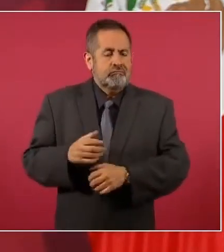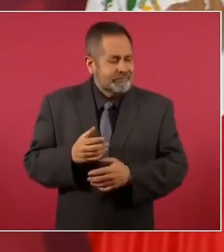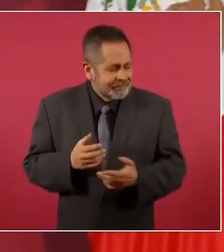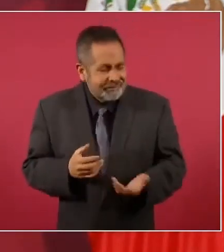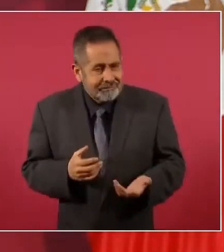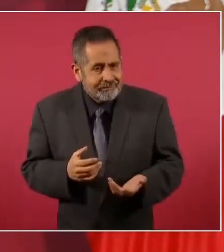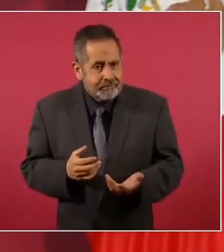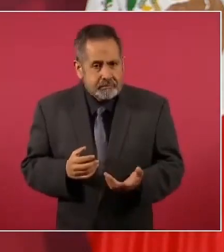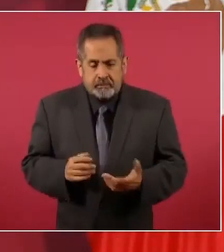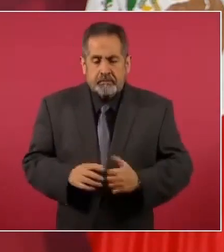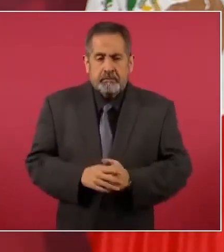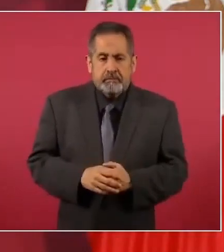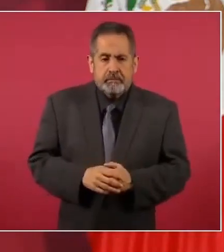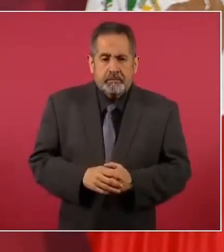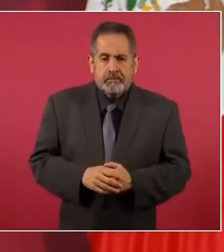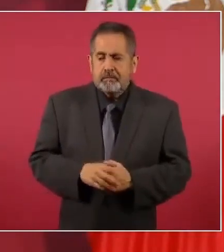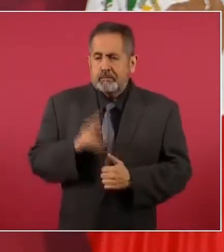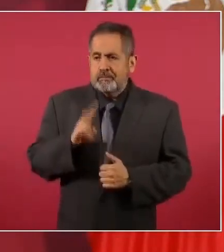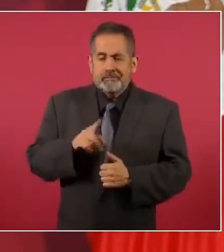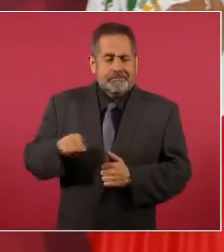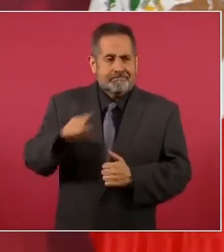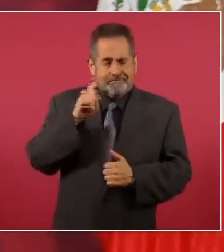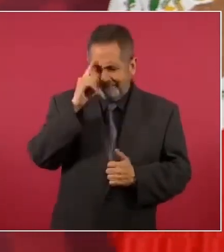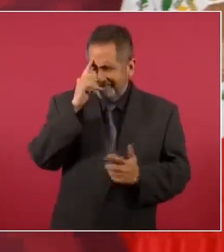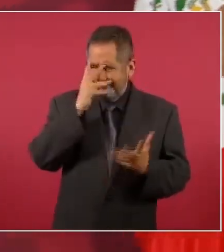y además confunde mucho.